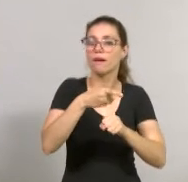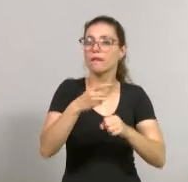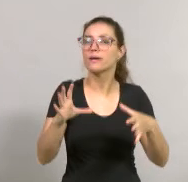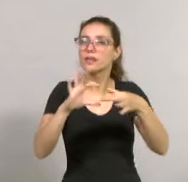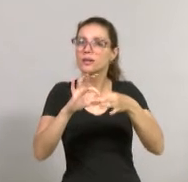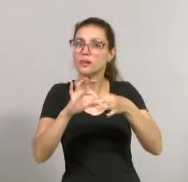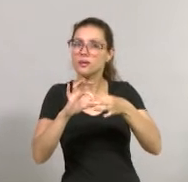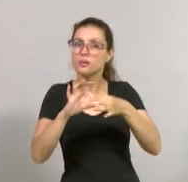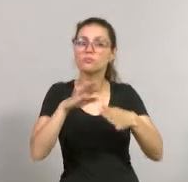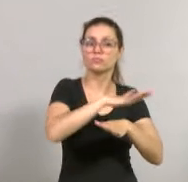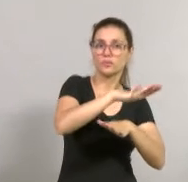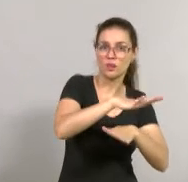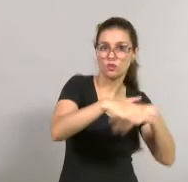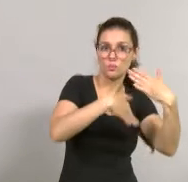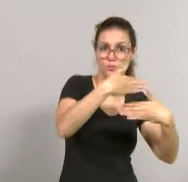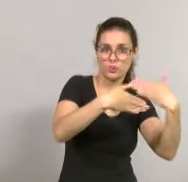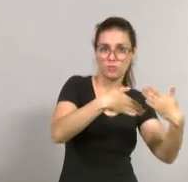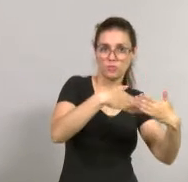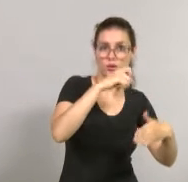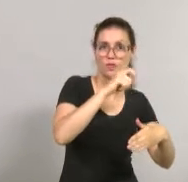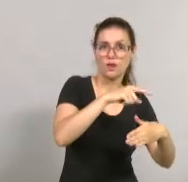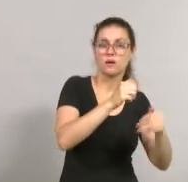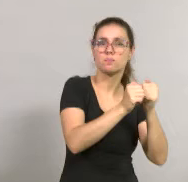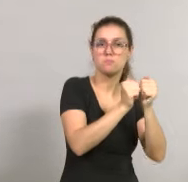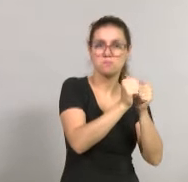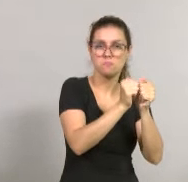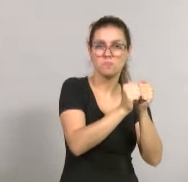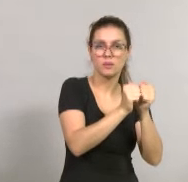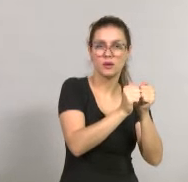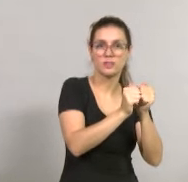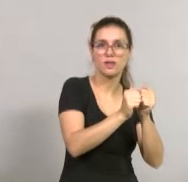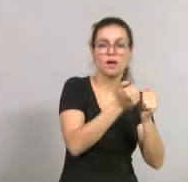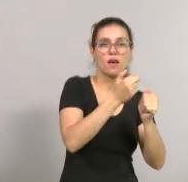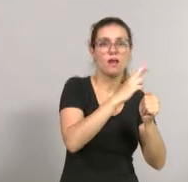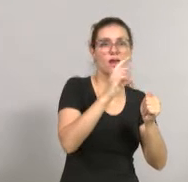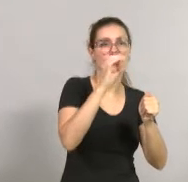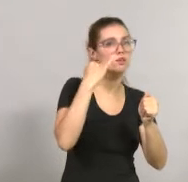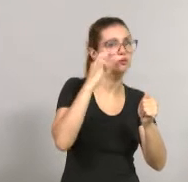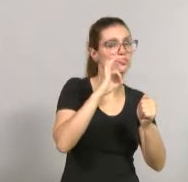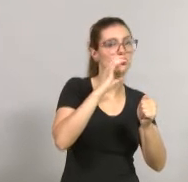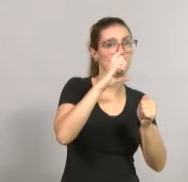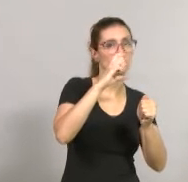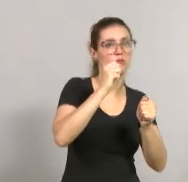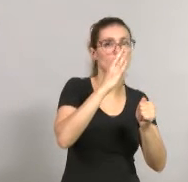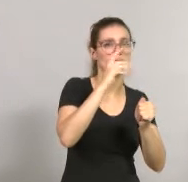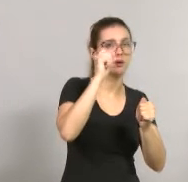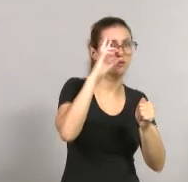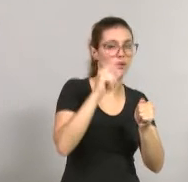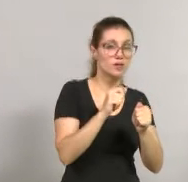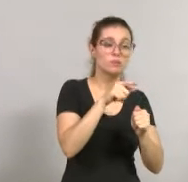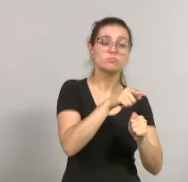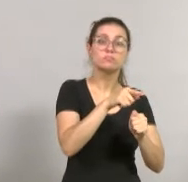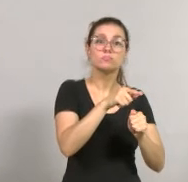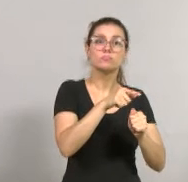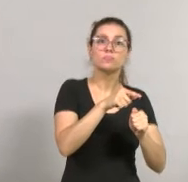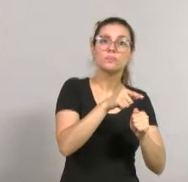articulación entre el sector productivo, en este caso es una empresa de Arroyo Cabral, llamada Quesos Especiales.